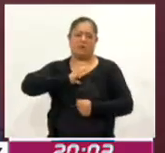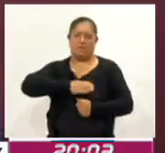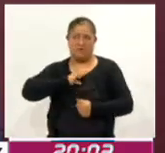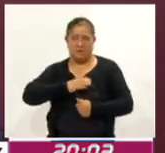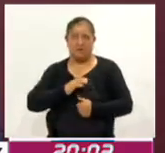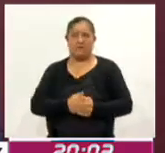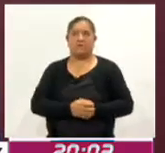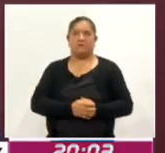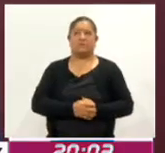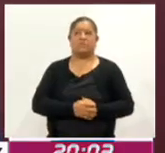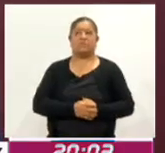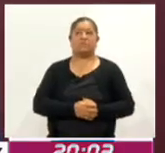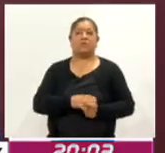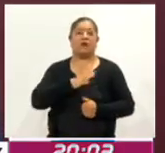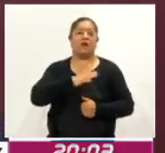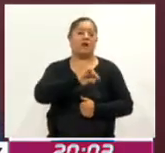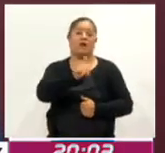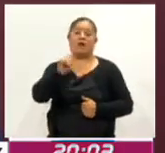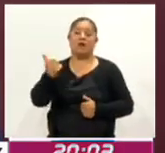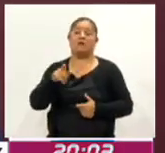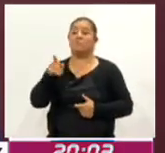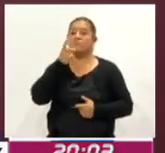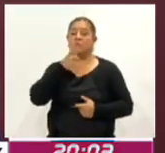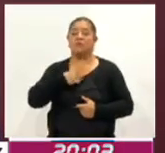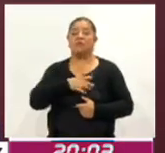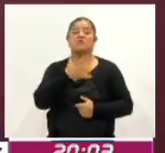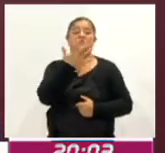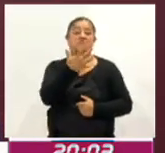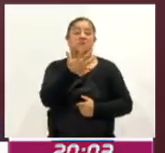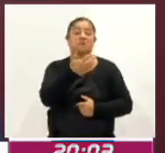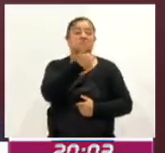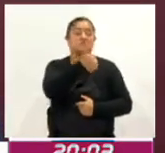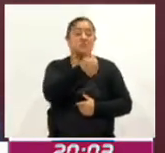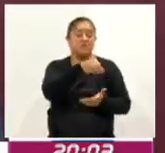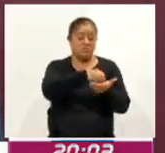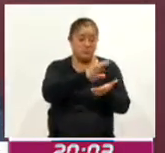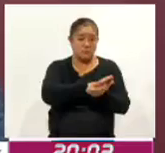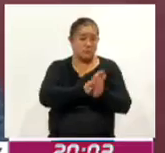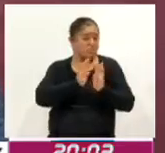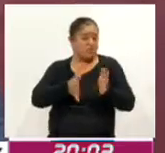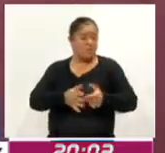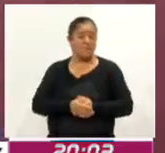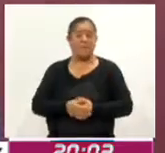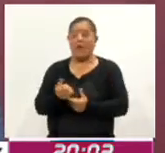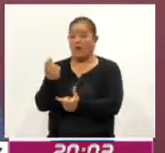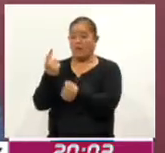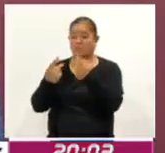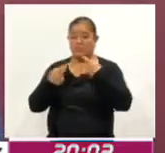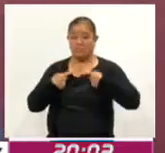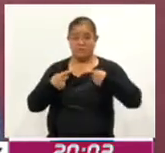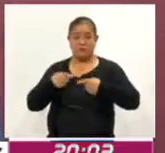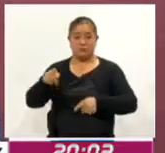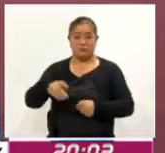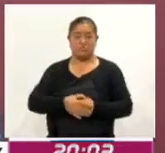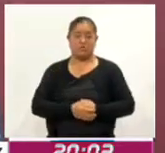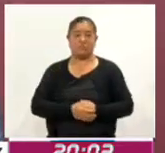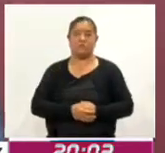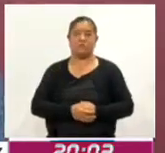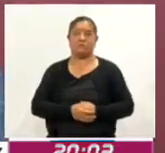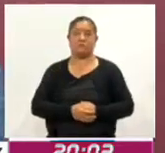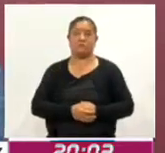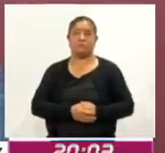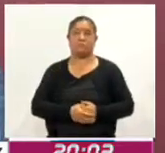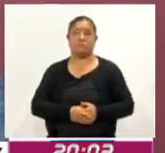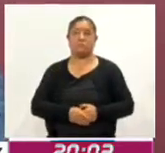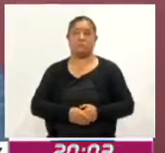padecen algunas otras, y pues no nos dan 5 o 6 fichas, ¿no? No son atendidas como tal. Hay personas que tienen el privilegio de